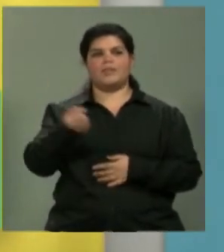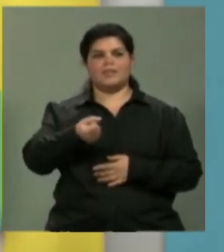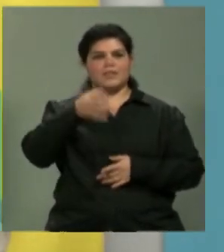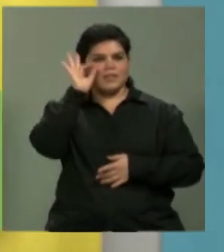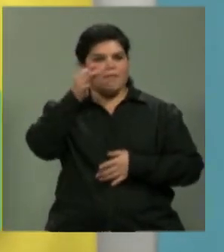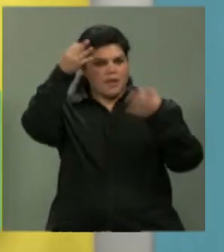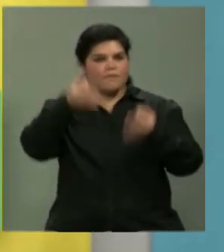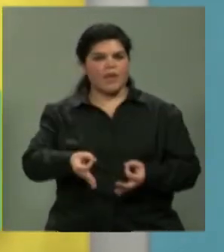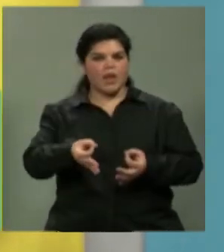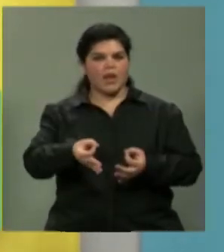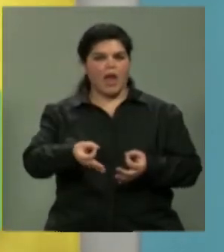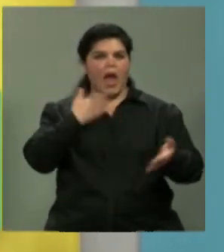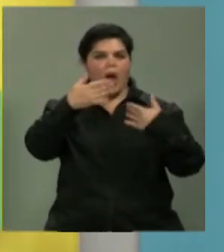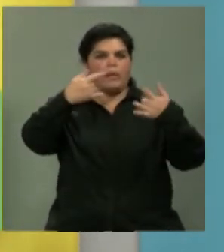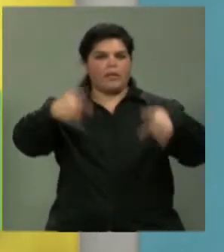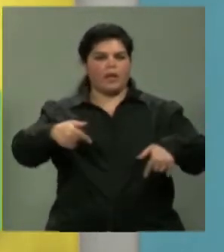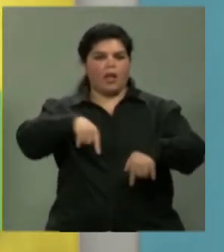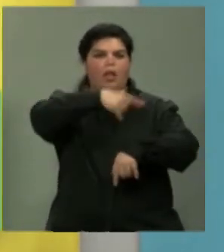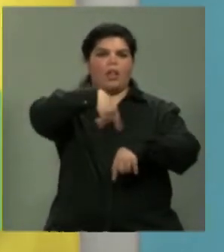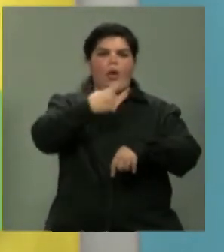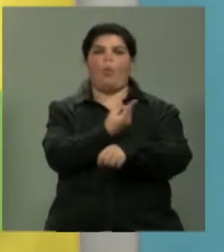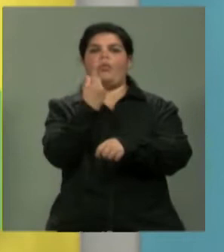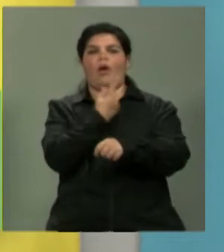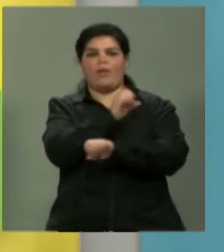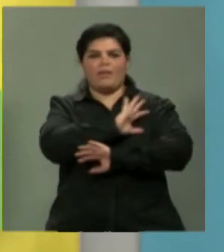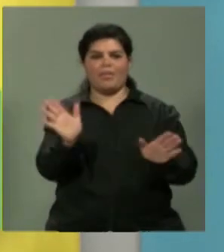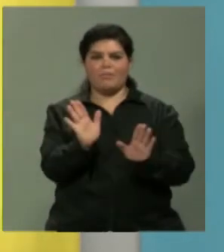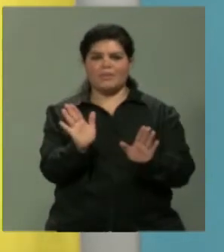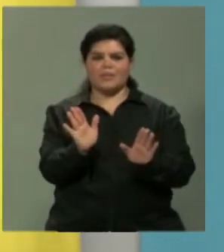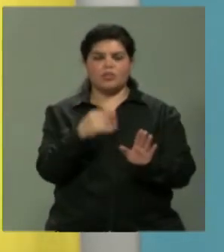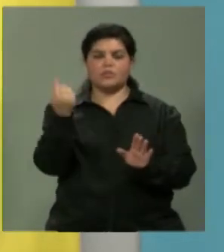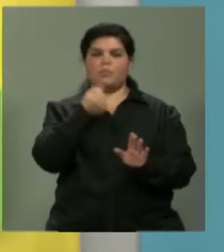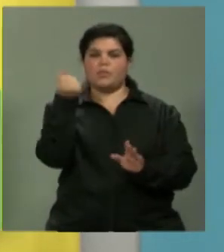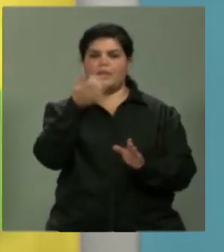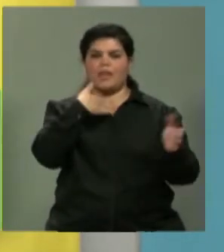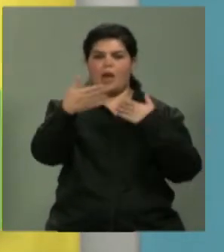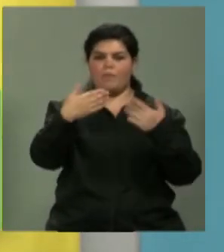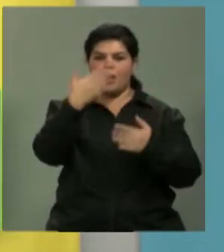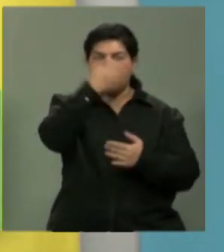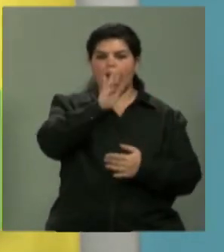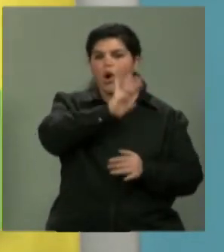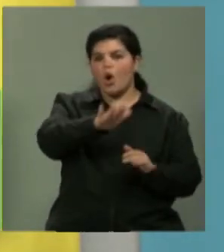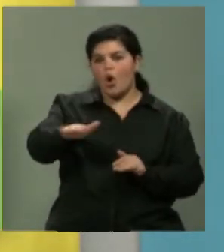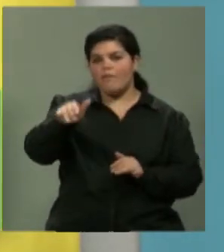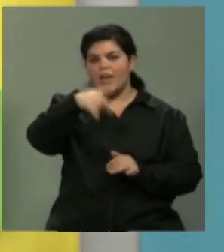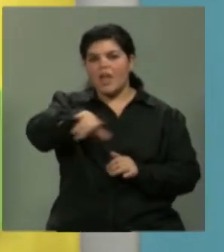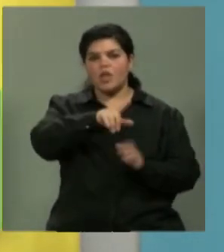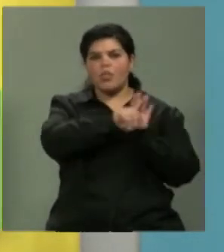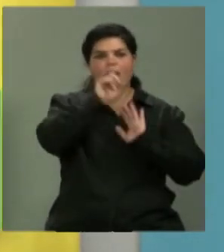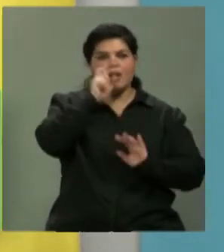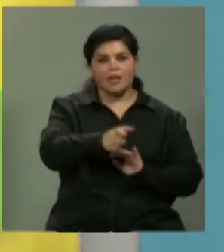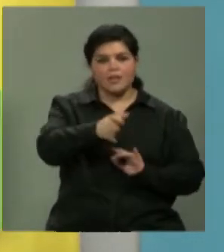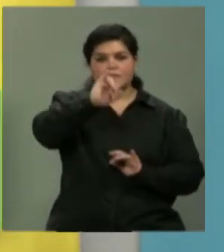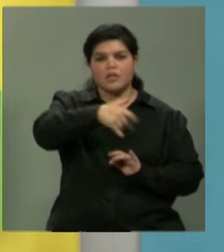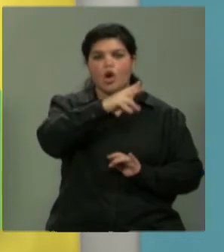porque tenemos una hora y no da para tanto. Decimos, bueno, vamos a hablar de los chicos que delinquen, a ver si se los puede imputar o no. Y porque si vamos